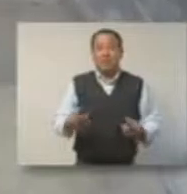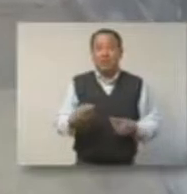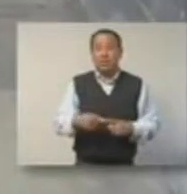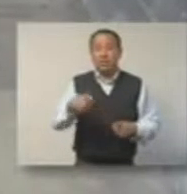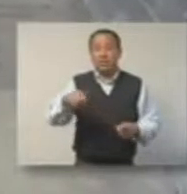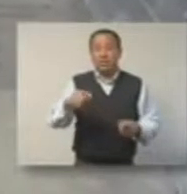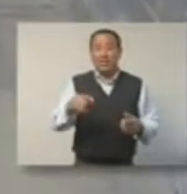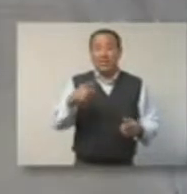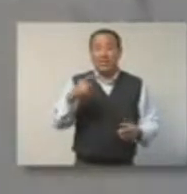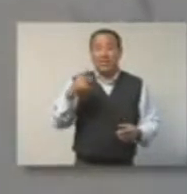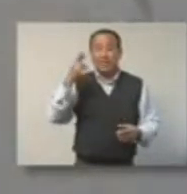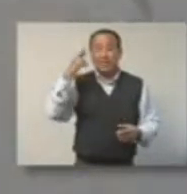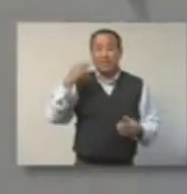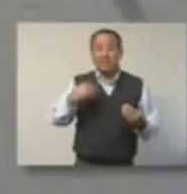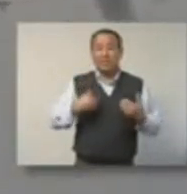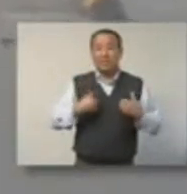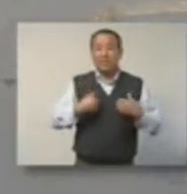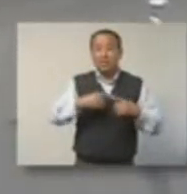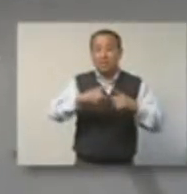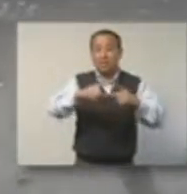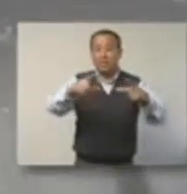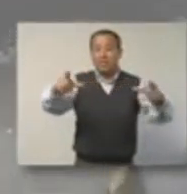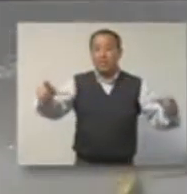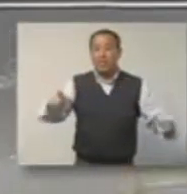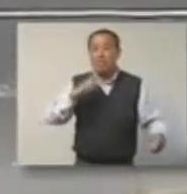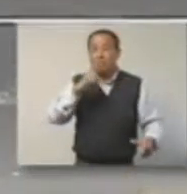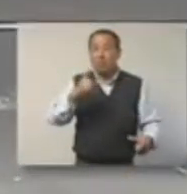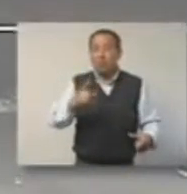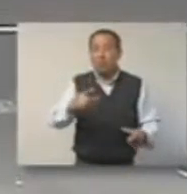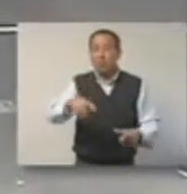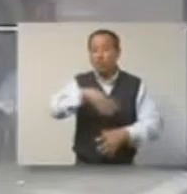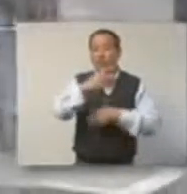con discapacidad dentro de su jurisdicción.